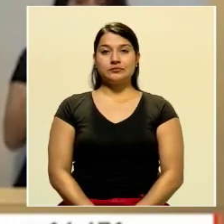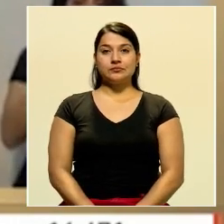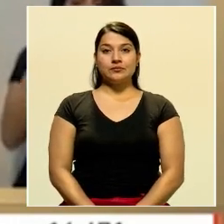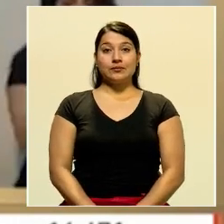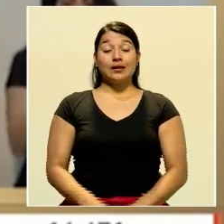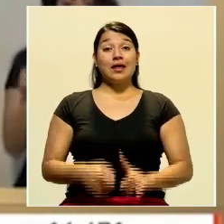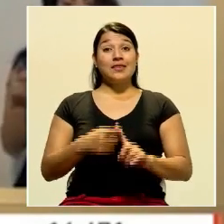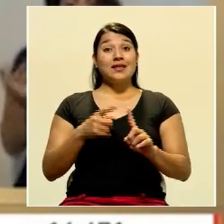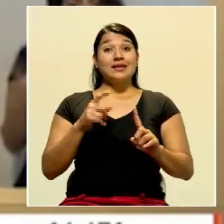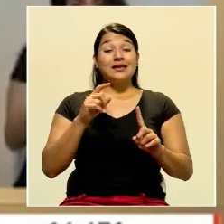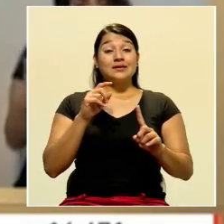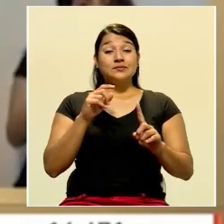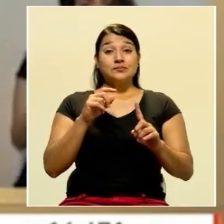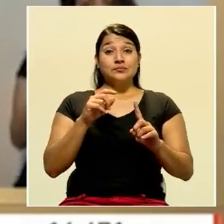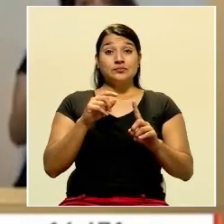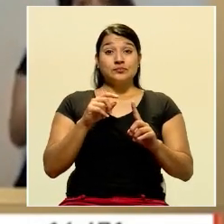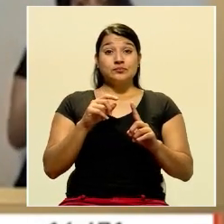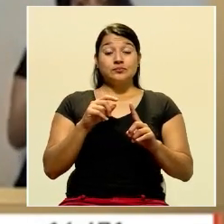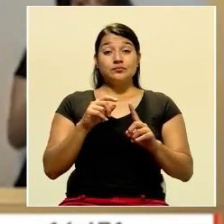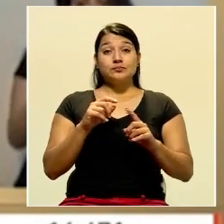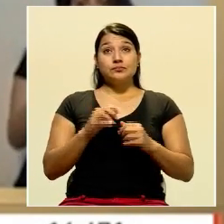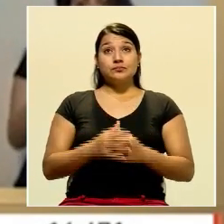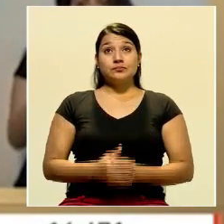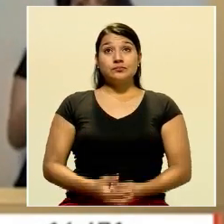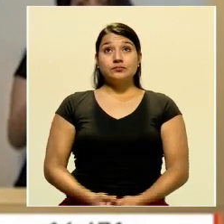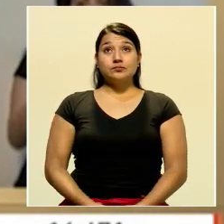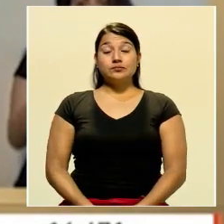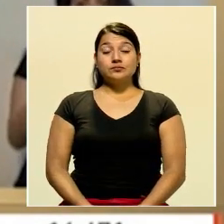y en ese sentido estudiantes acceso a